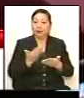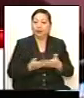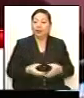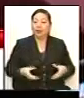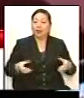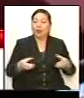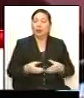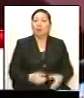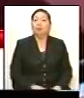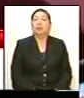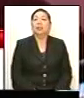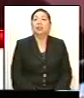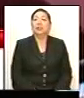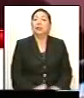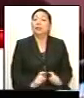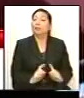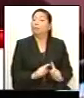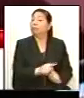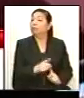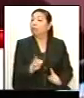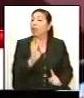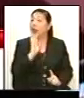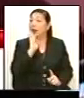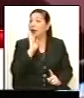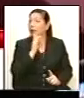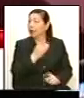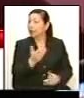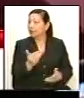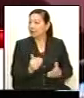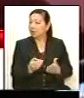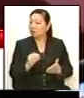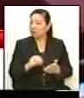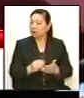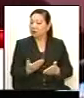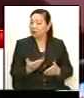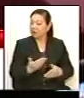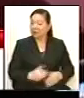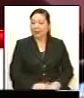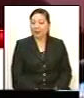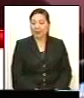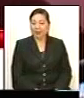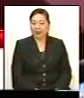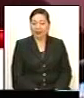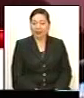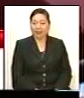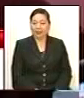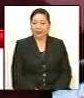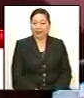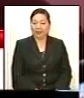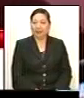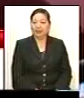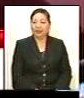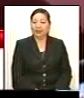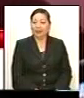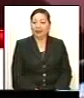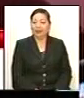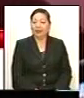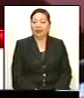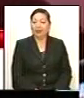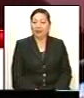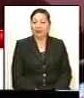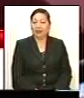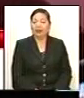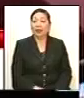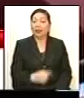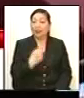comisión. Si algún congresista tiene interés en los documentos, la puede solicitar en esta estación. Asimismo, debo